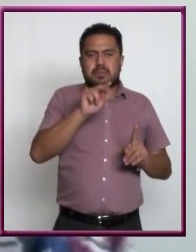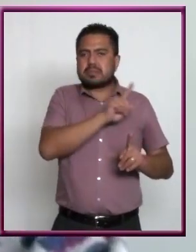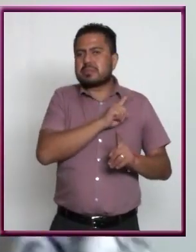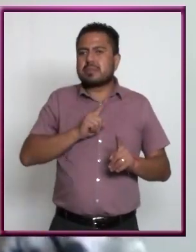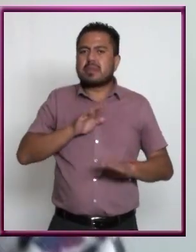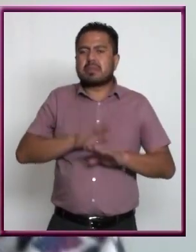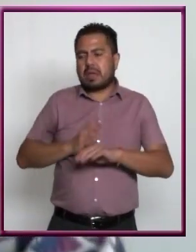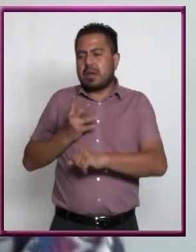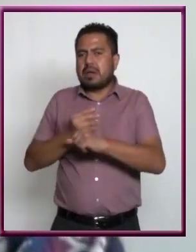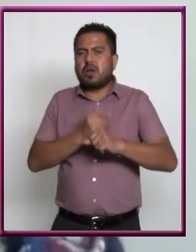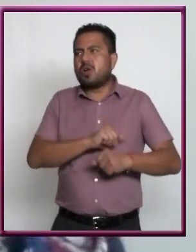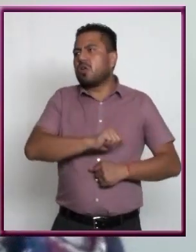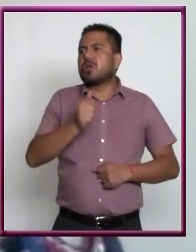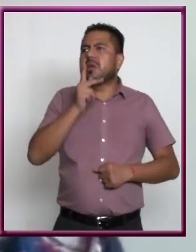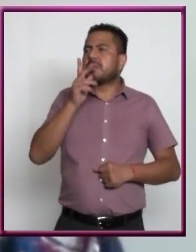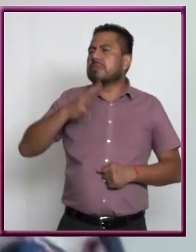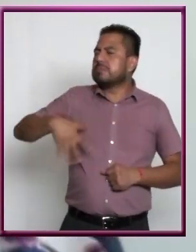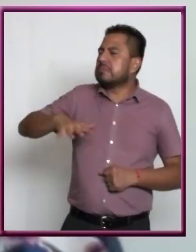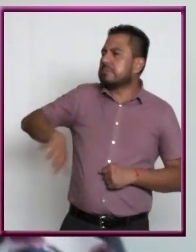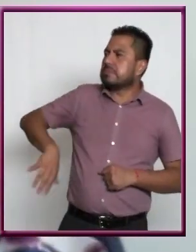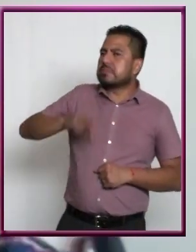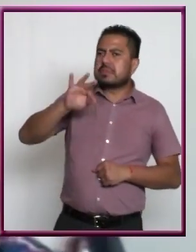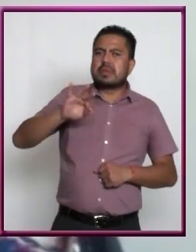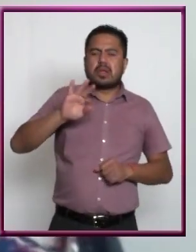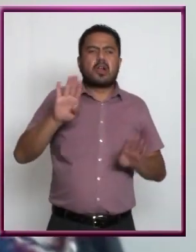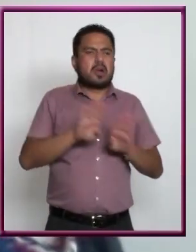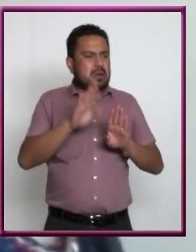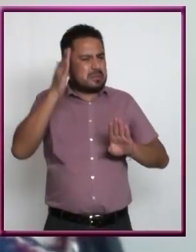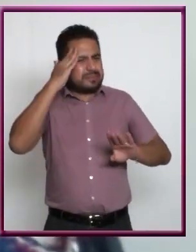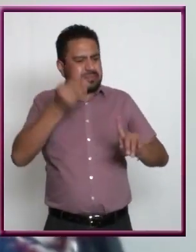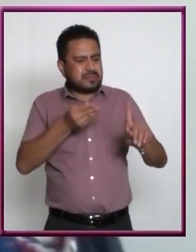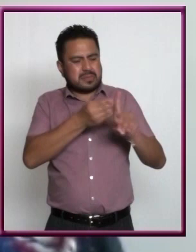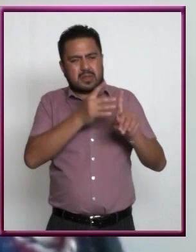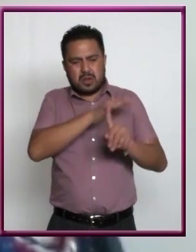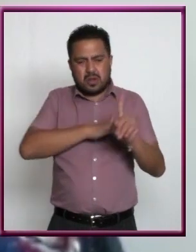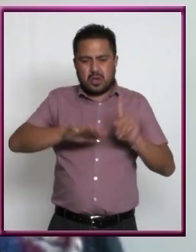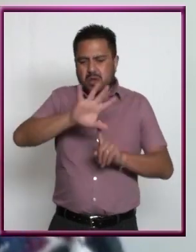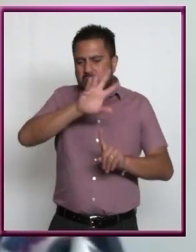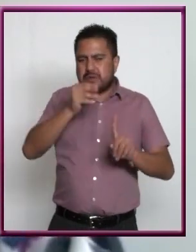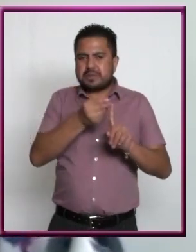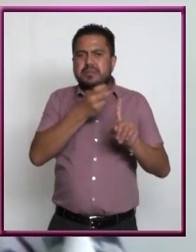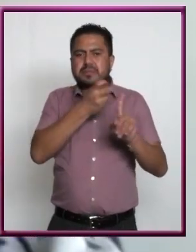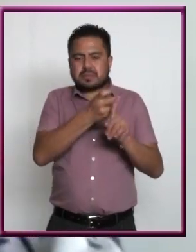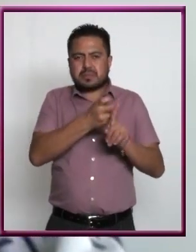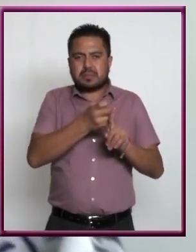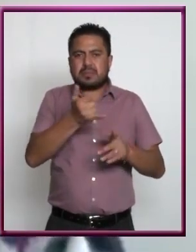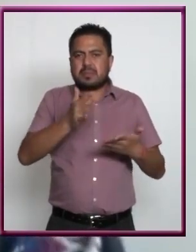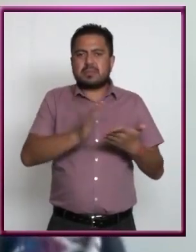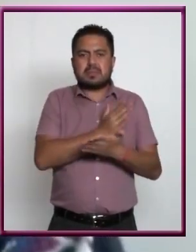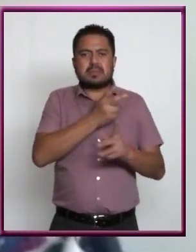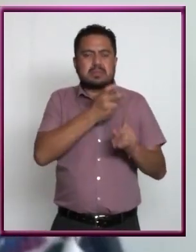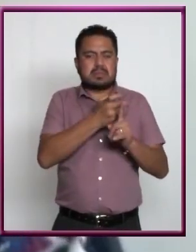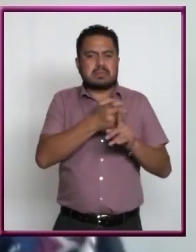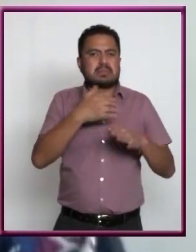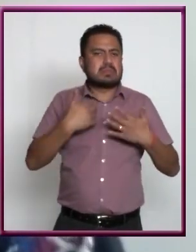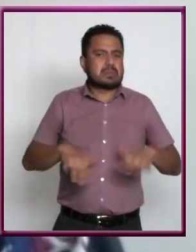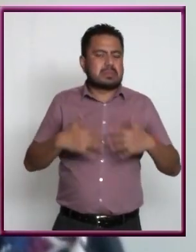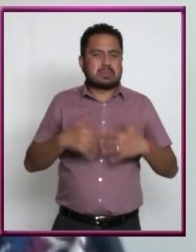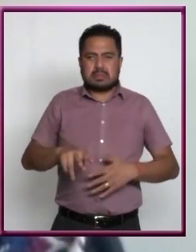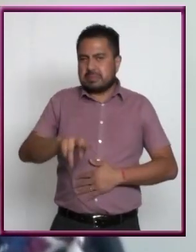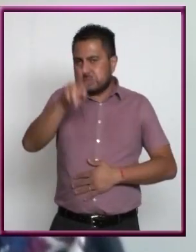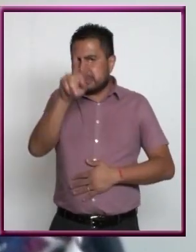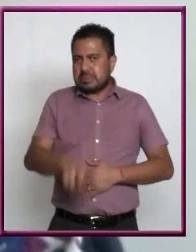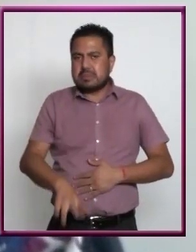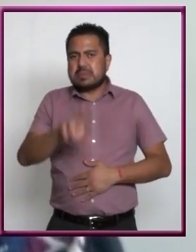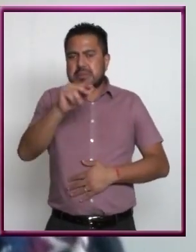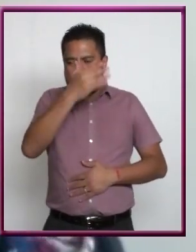que buscarle otra palabra que dé un poco el título a todo ese compendio. Y estoy escribiendo muy linda. La verdad es